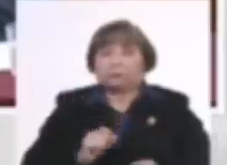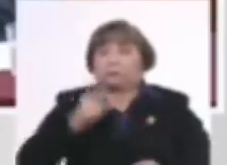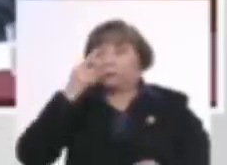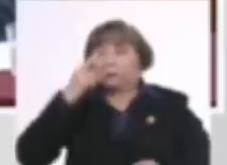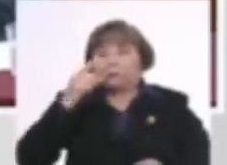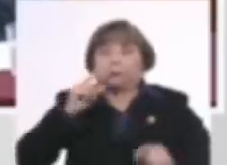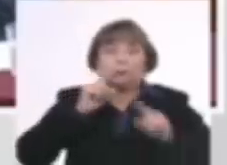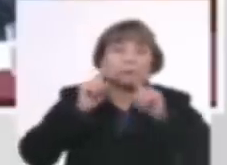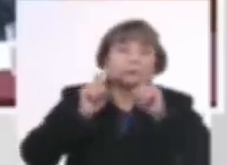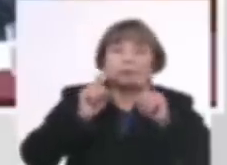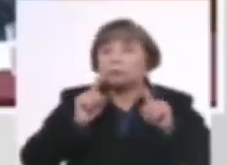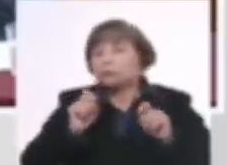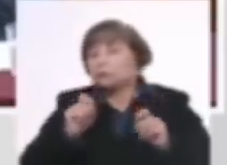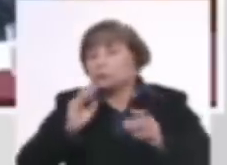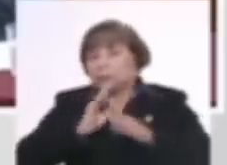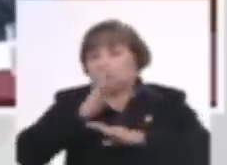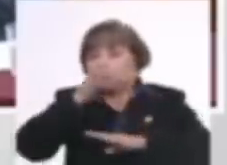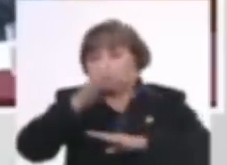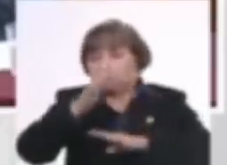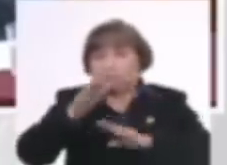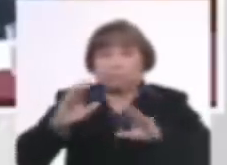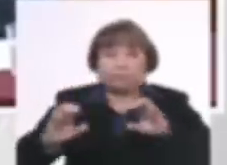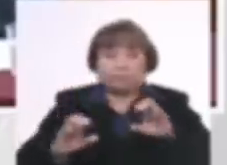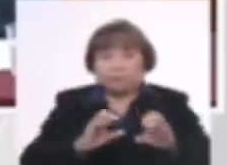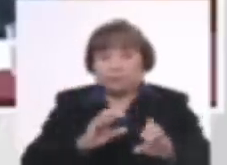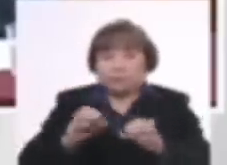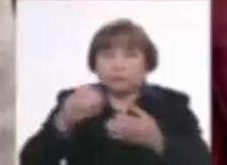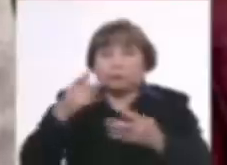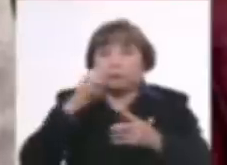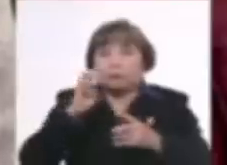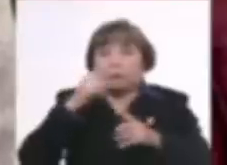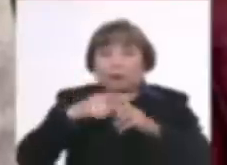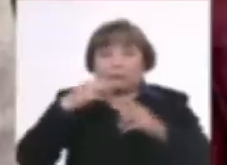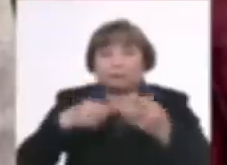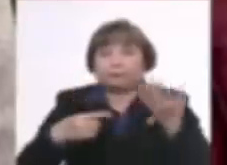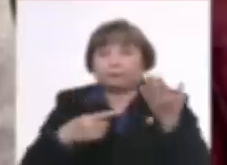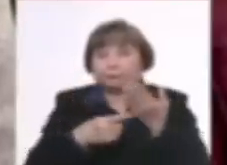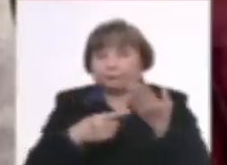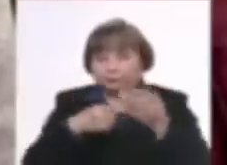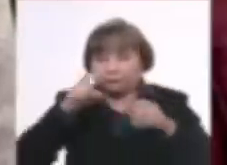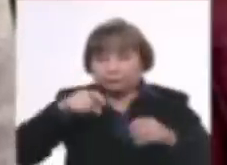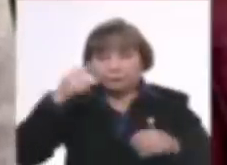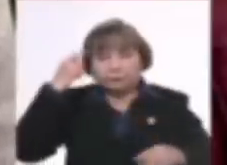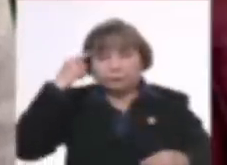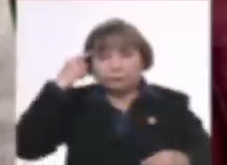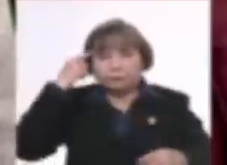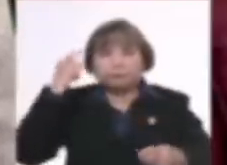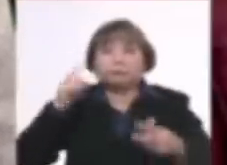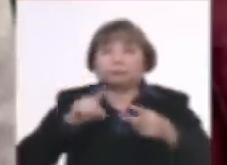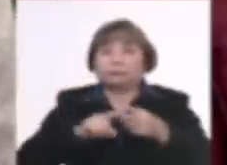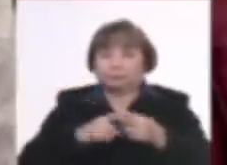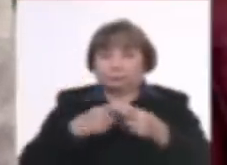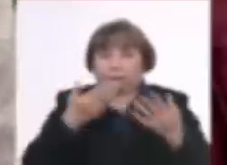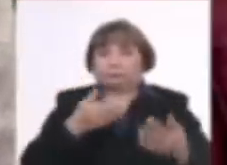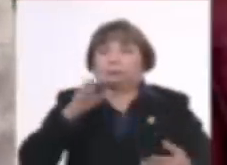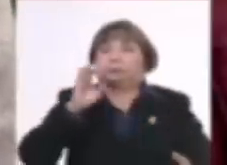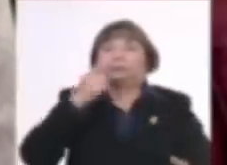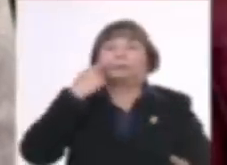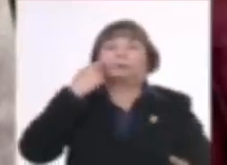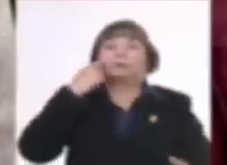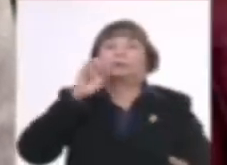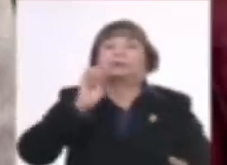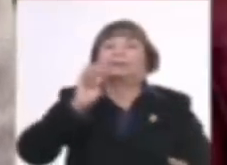un consultor vaya a realizar un expediente técnico, que es lo que se pensaba a un inicio con el señor